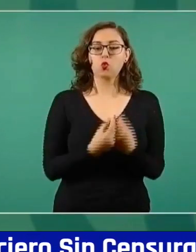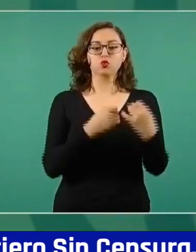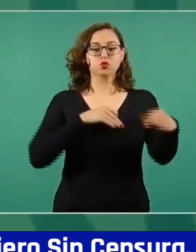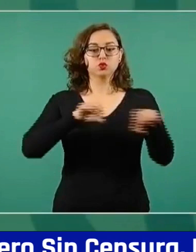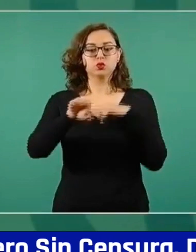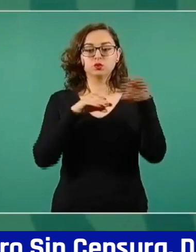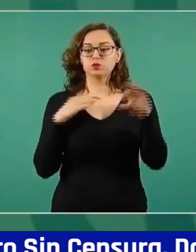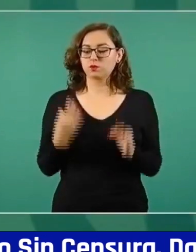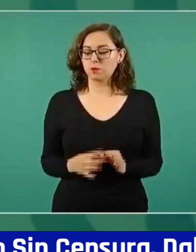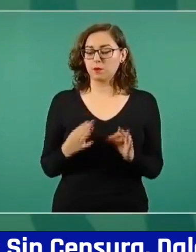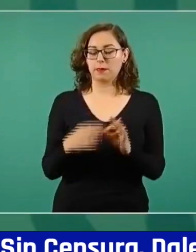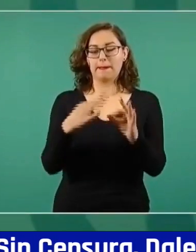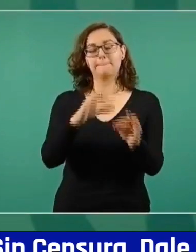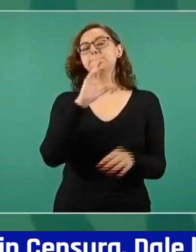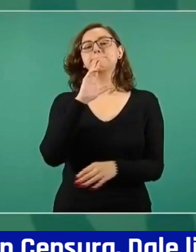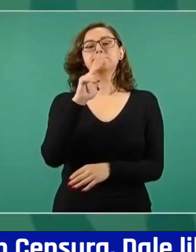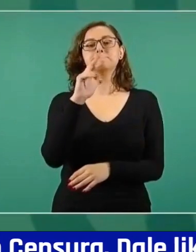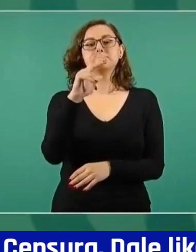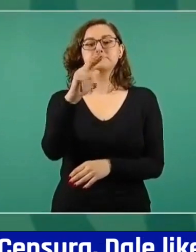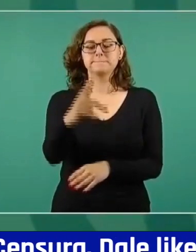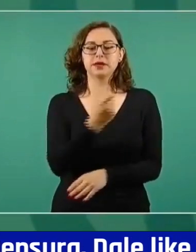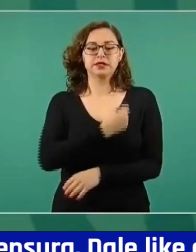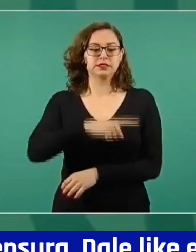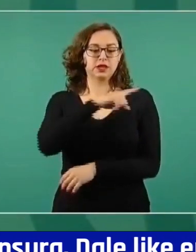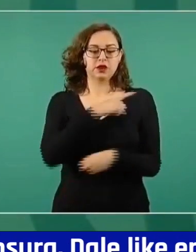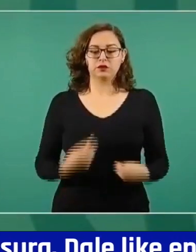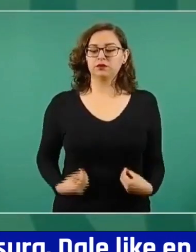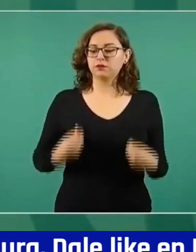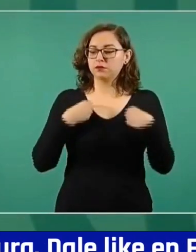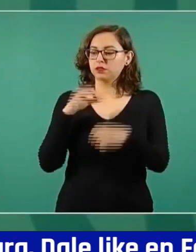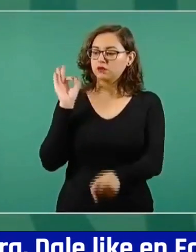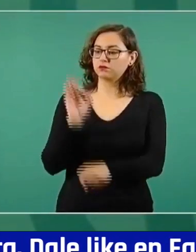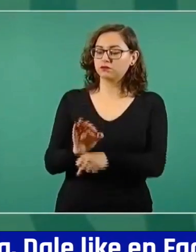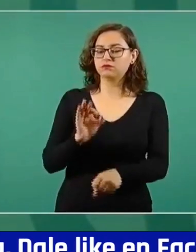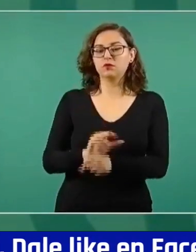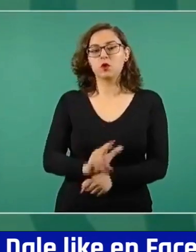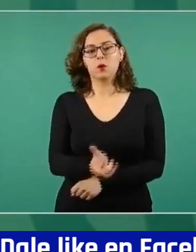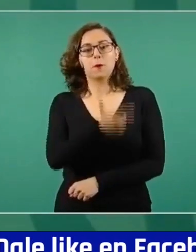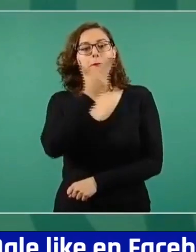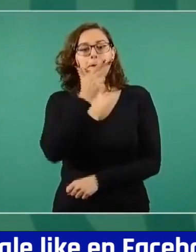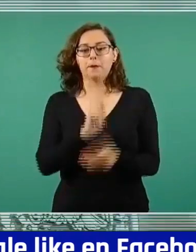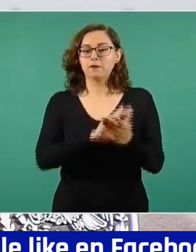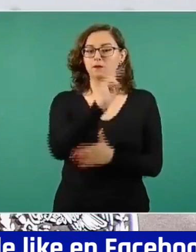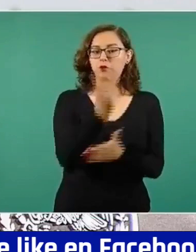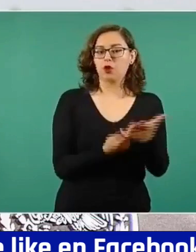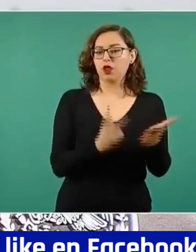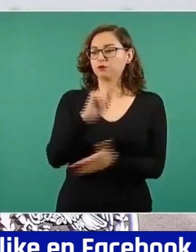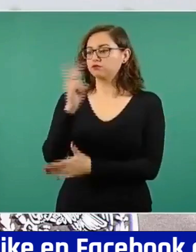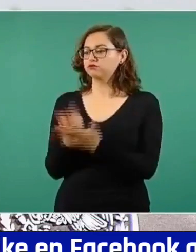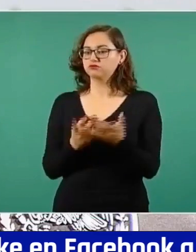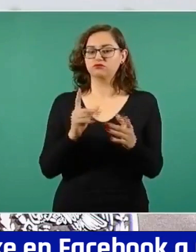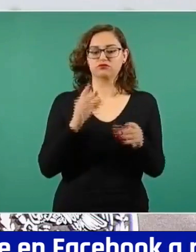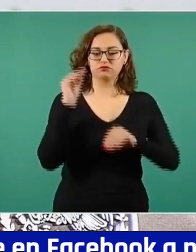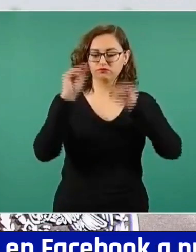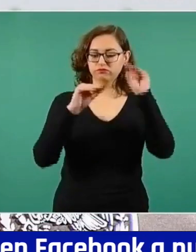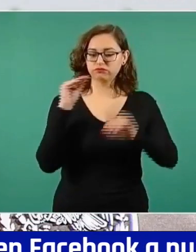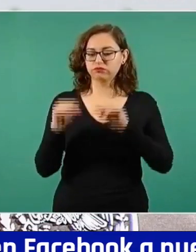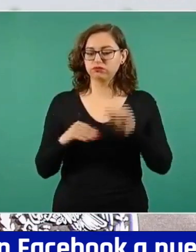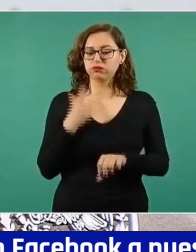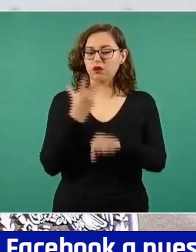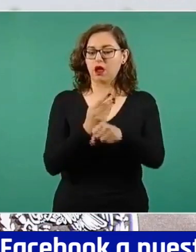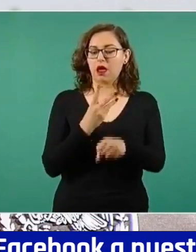velar por lo más sagrado que tiene el ser humano, la salud y la vida. Gracias a sus programas hemos reducido el tiempo de atención